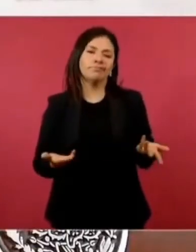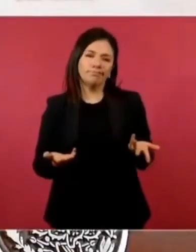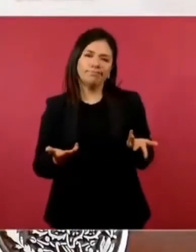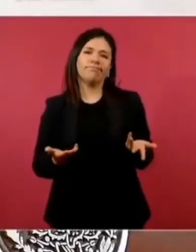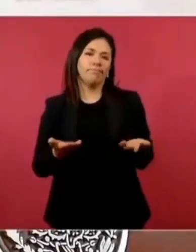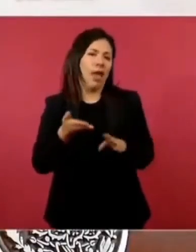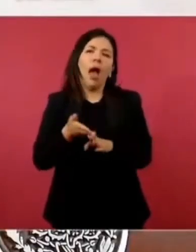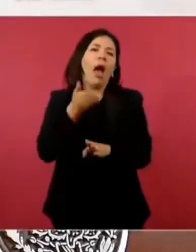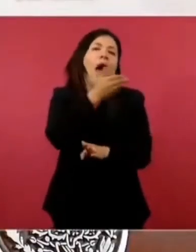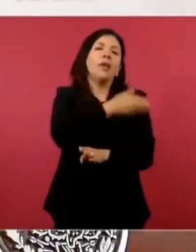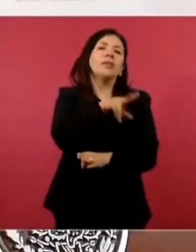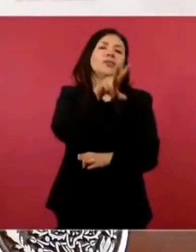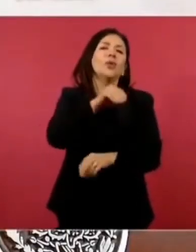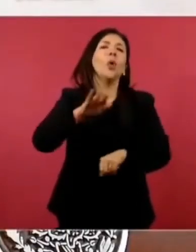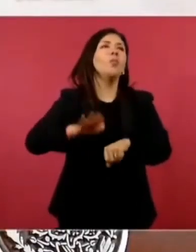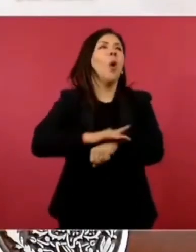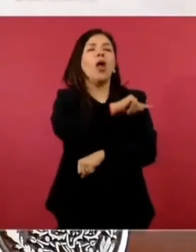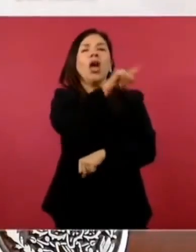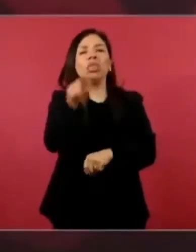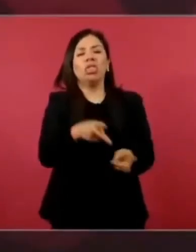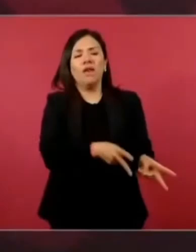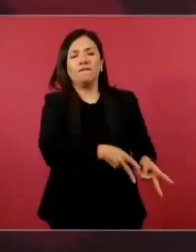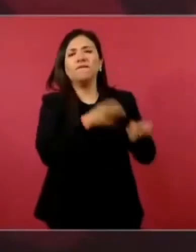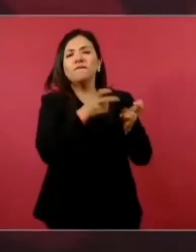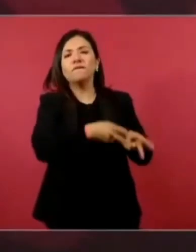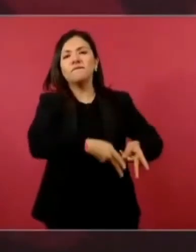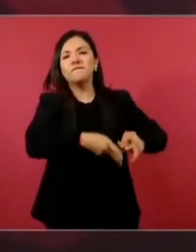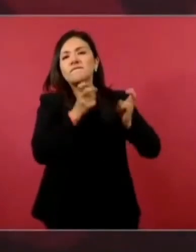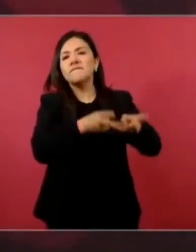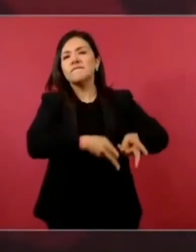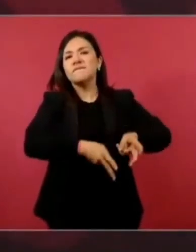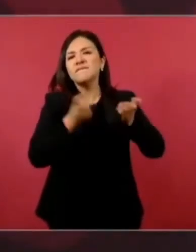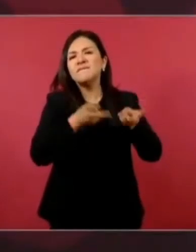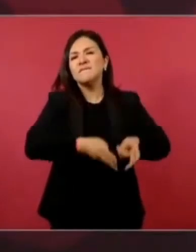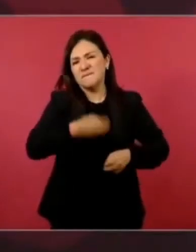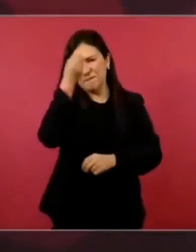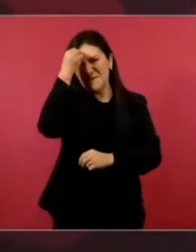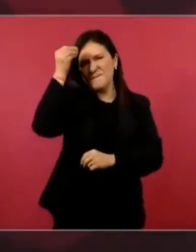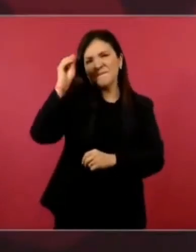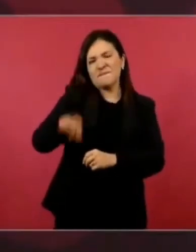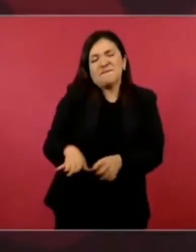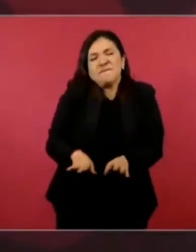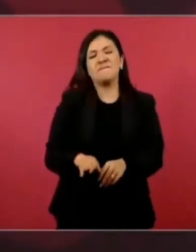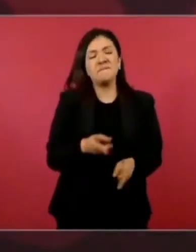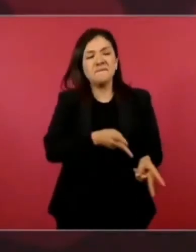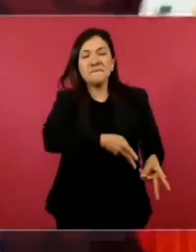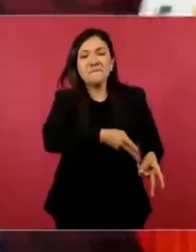si se dedicaban a robar, a saquear?